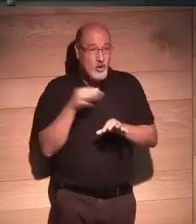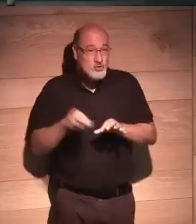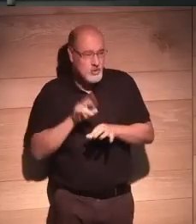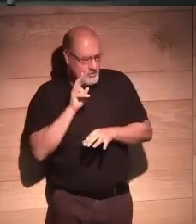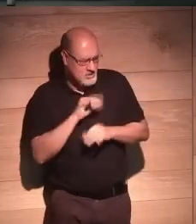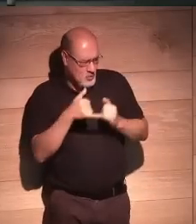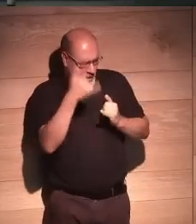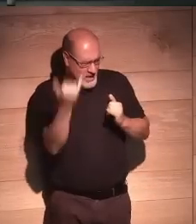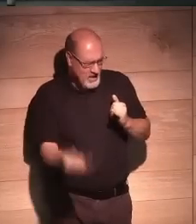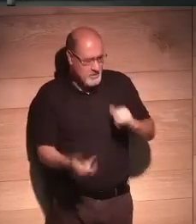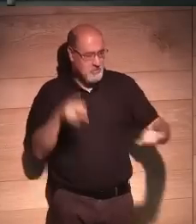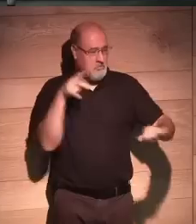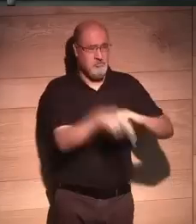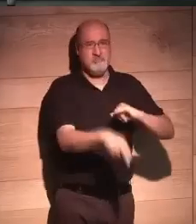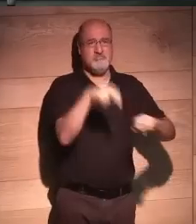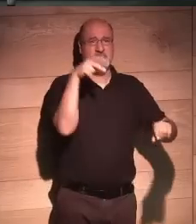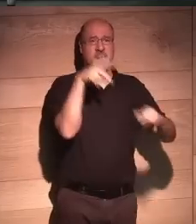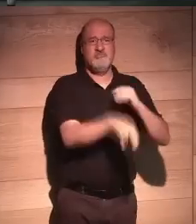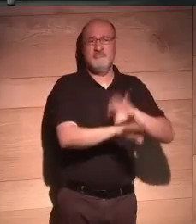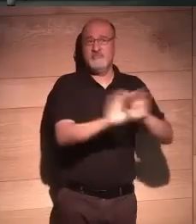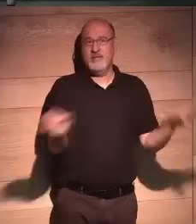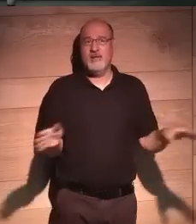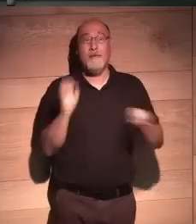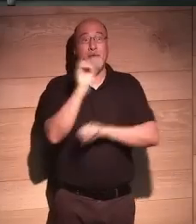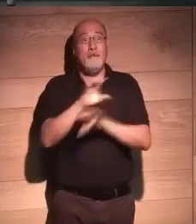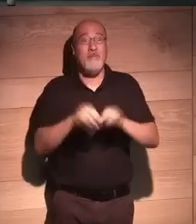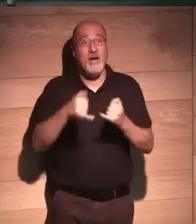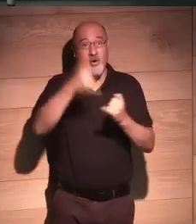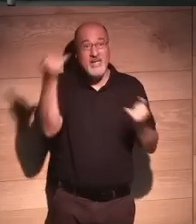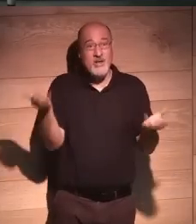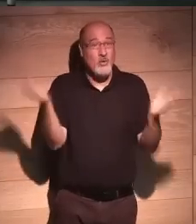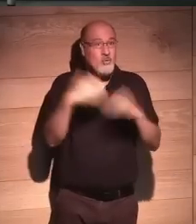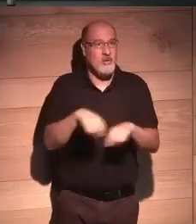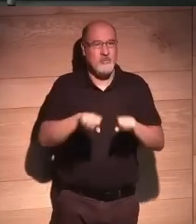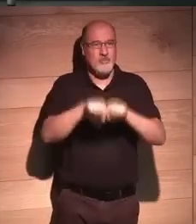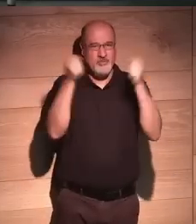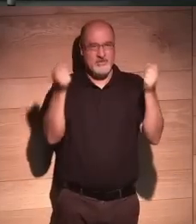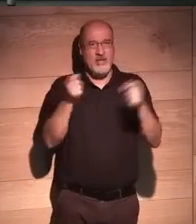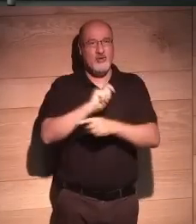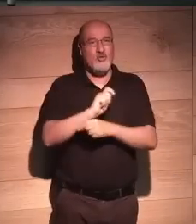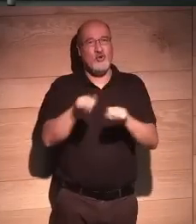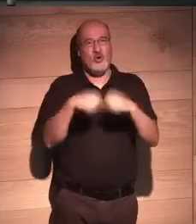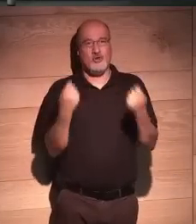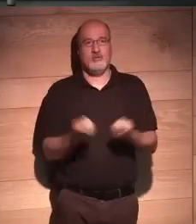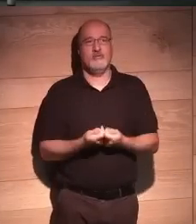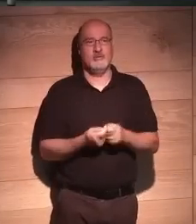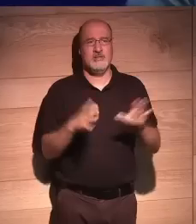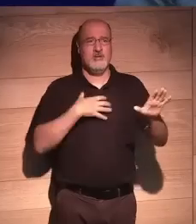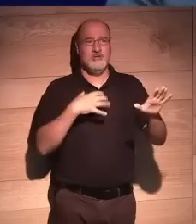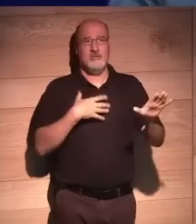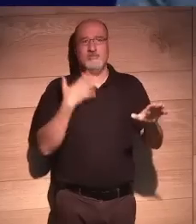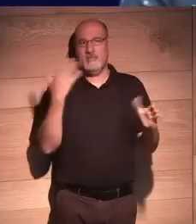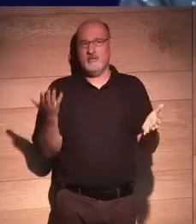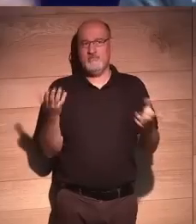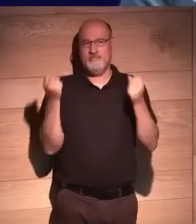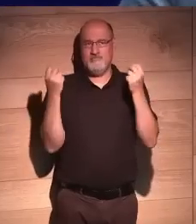visto un ¿En hilo serio? colgando ¿Y le había cortado el hilo? Y le había jodido Me literalmente encanta. el truco. Entonces era, ¿un